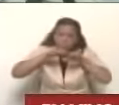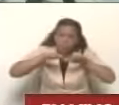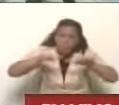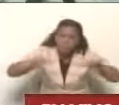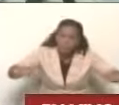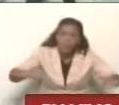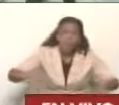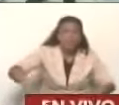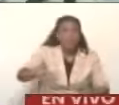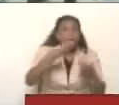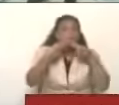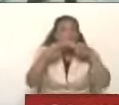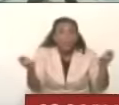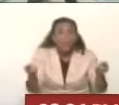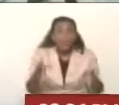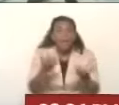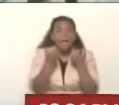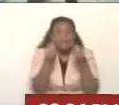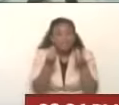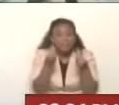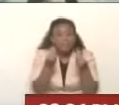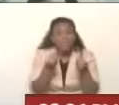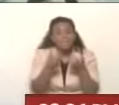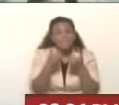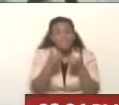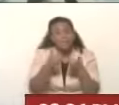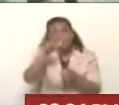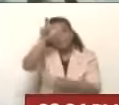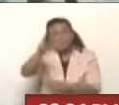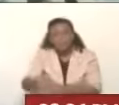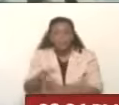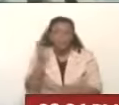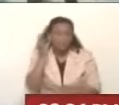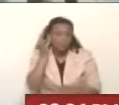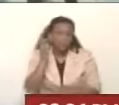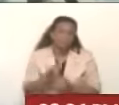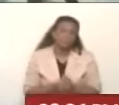servicios públicos de salud de calidad para la mujer. Mira,